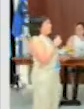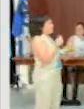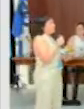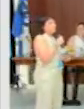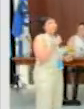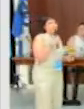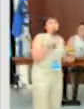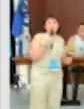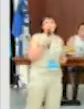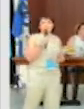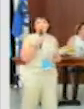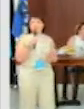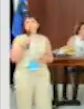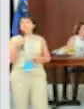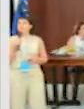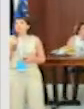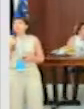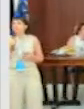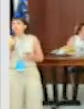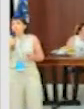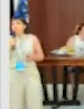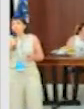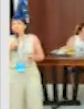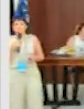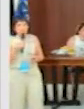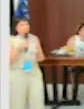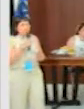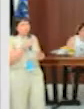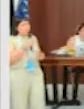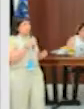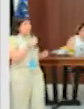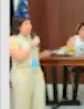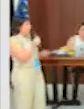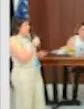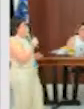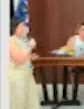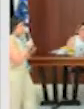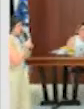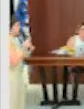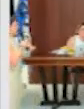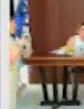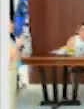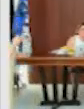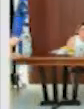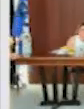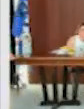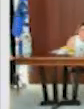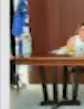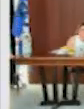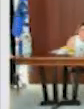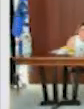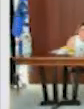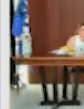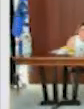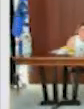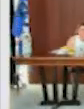hablábamos de humanizar los cuidados, realmente es la primera pregunta que ya la